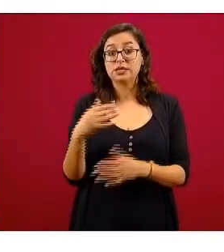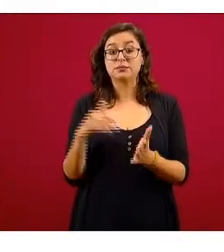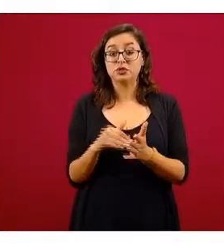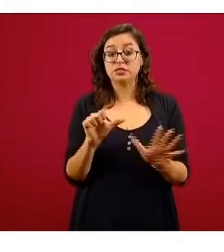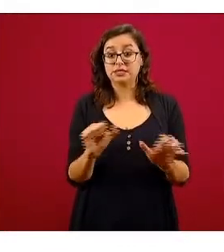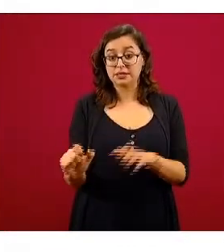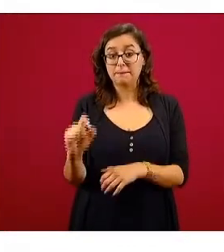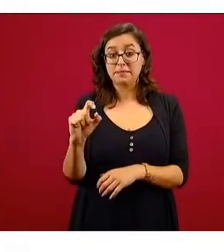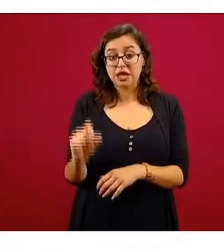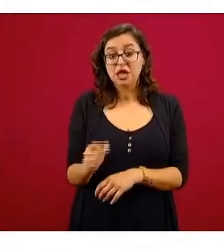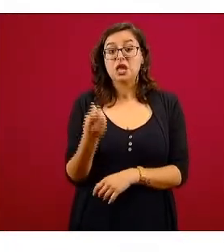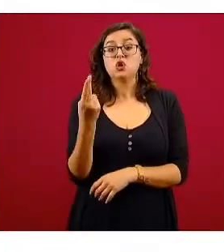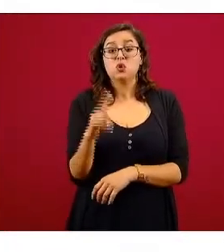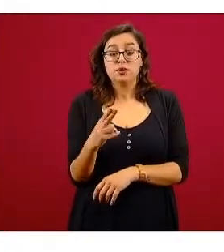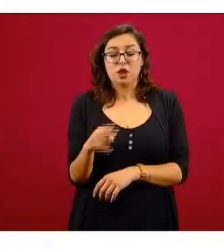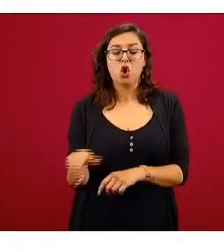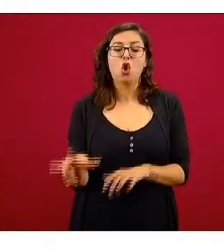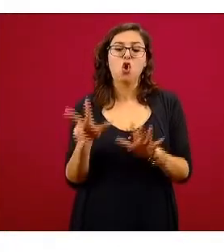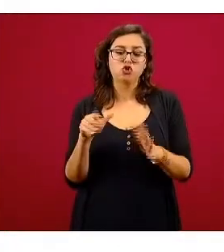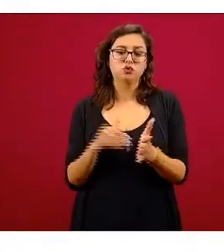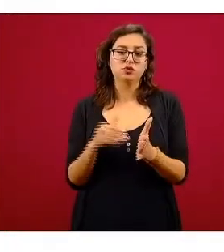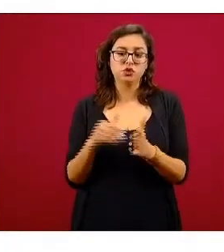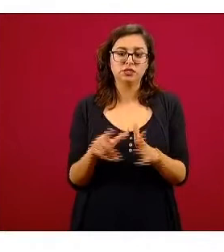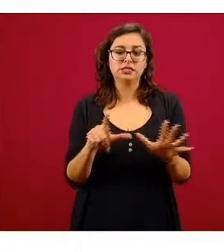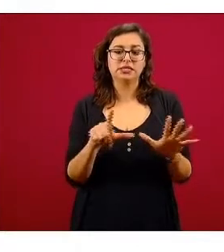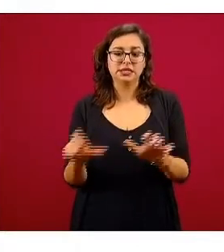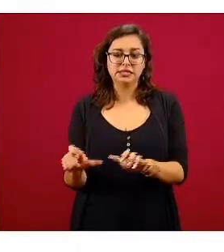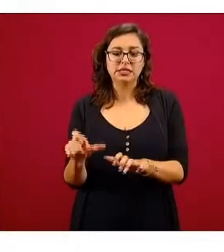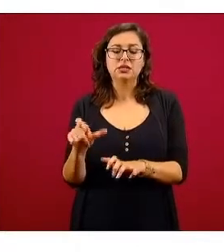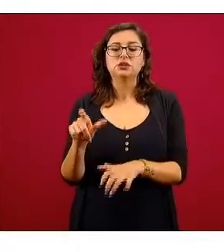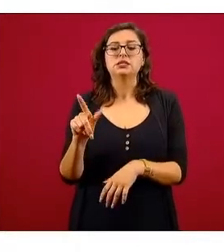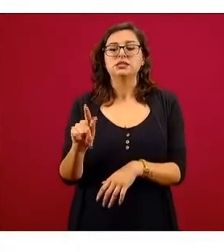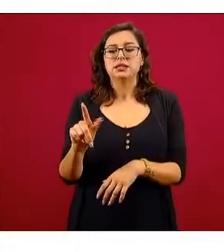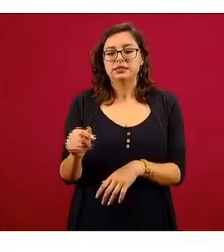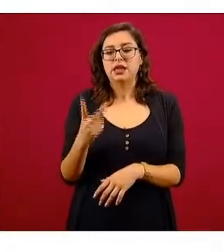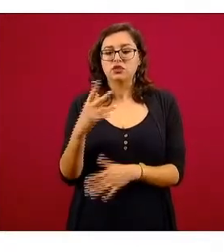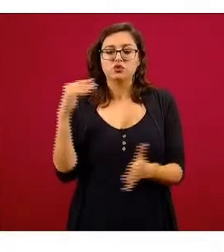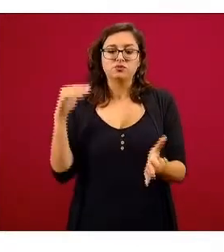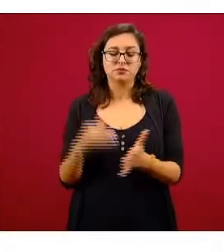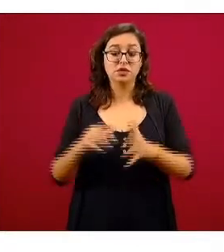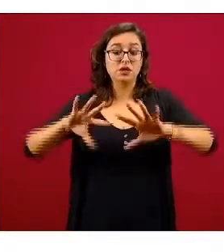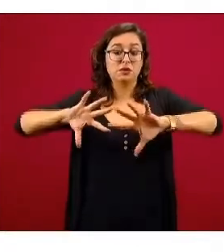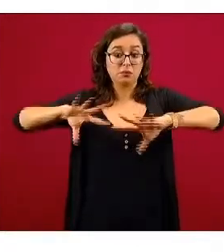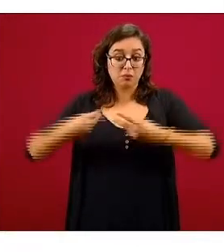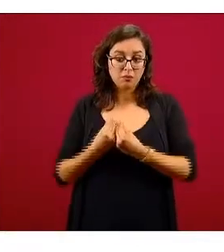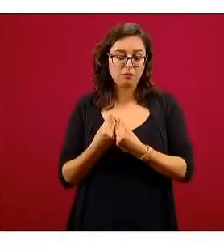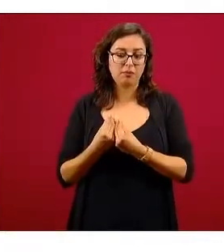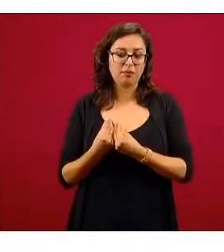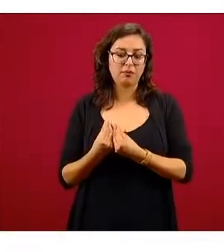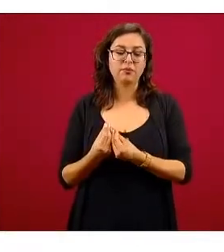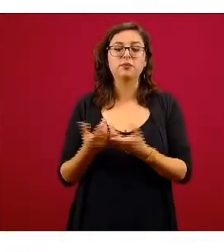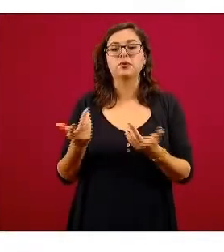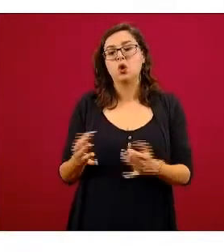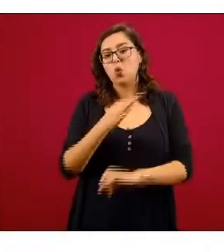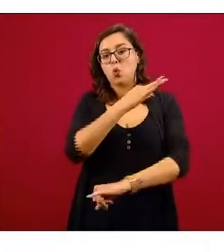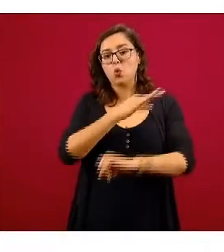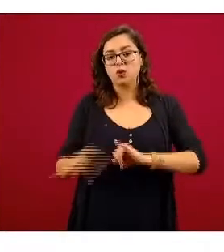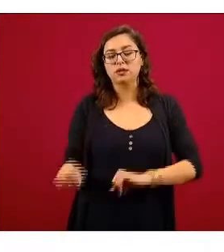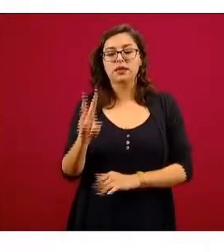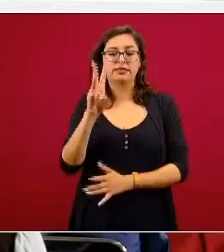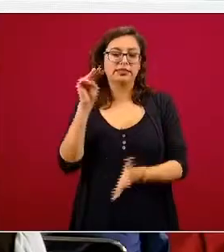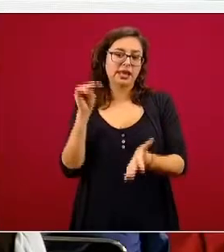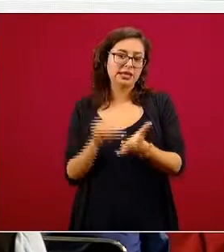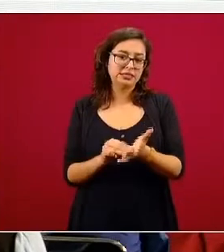noviembre 8.772.000. Para este total y el último embarque de un poco más de